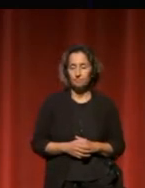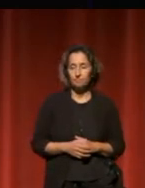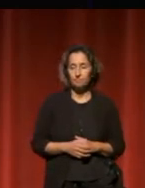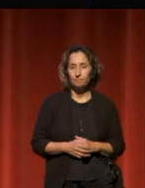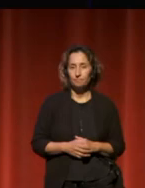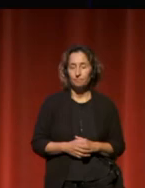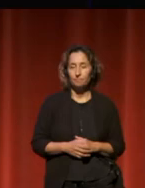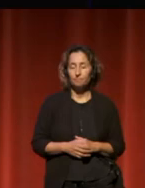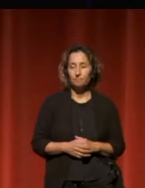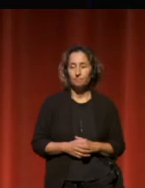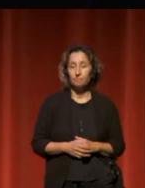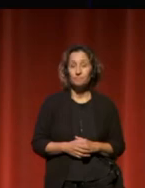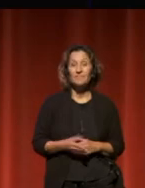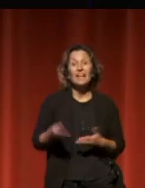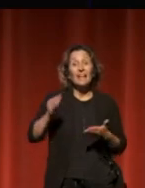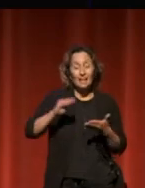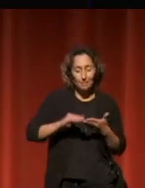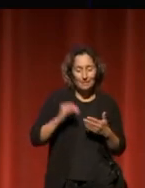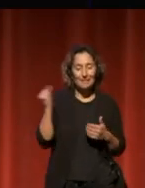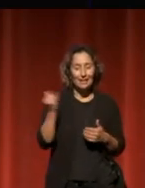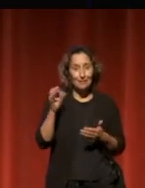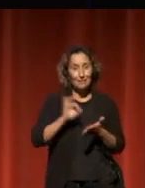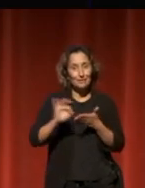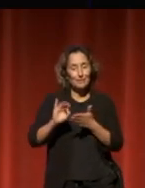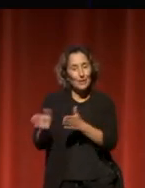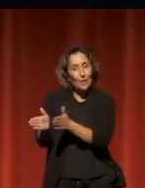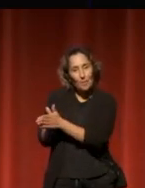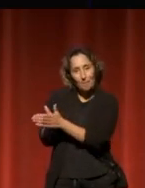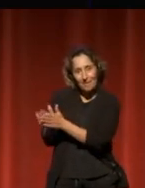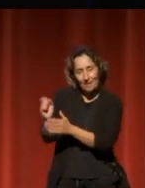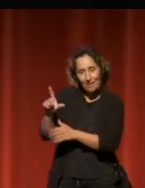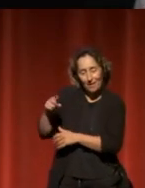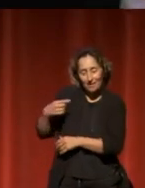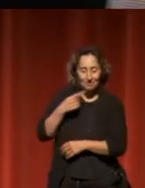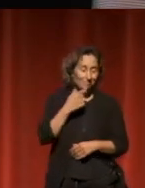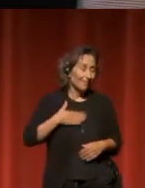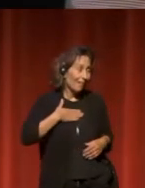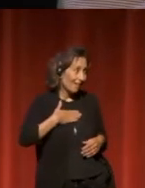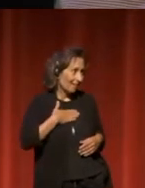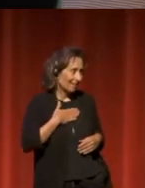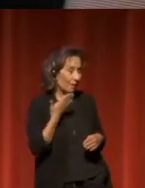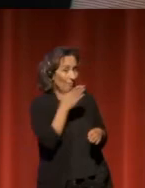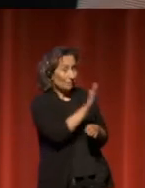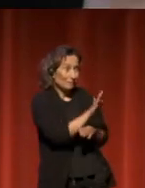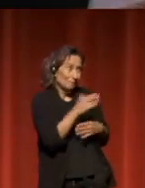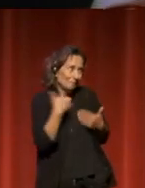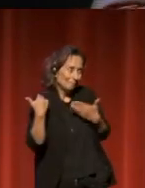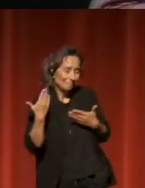Que además es jefe de servicio de mi compañera Olga. Es un placer presentarte, no lo quería decir, pero mira.